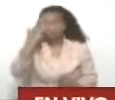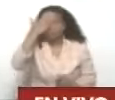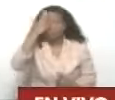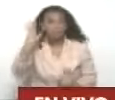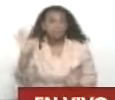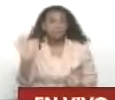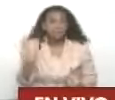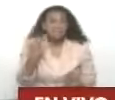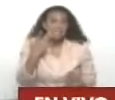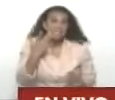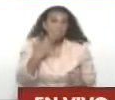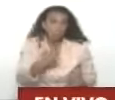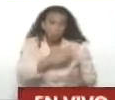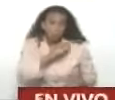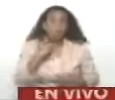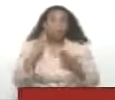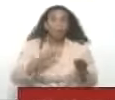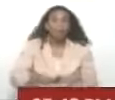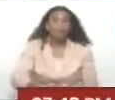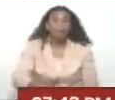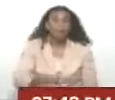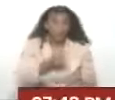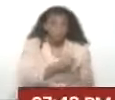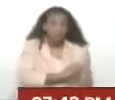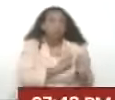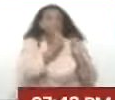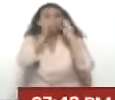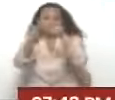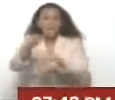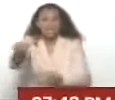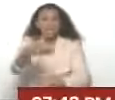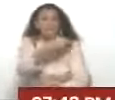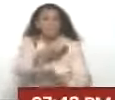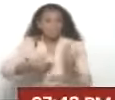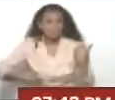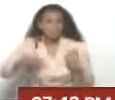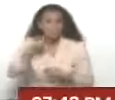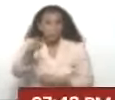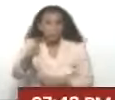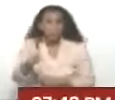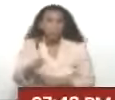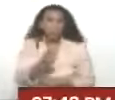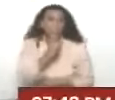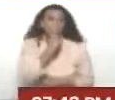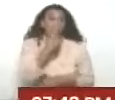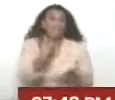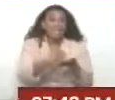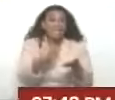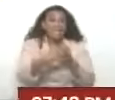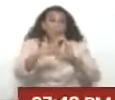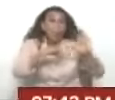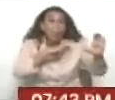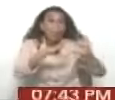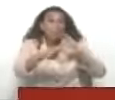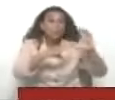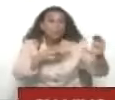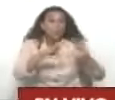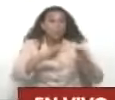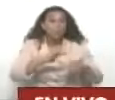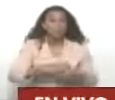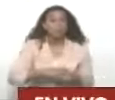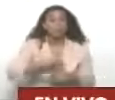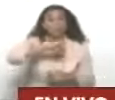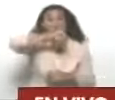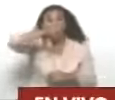Y si algo me pasara, ahora te toca a ti. El único testigo de esa conversación está presente, Jorge